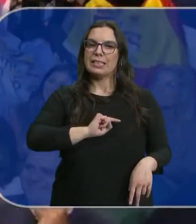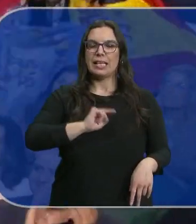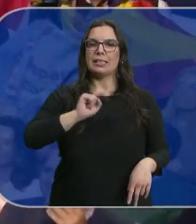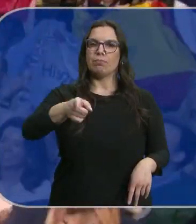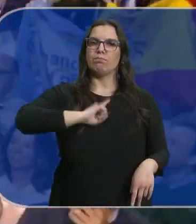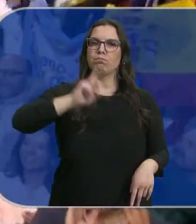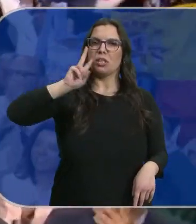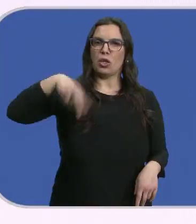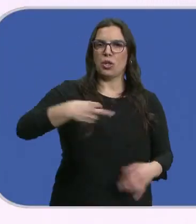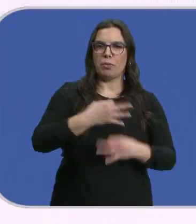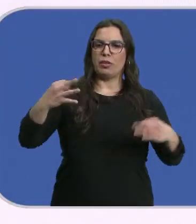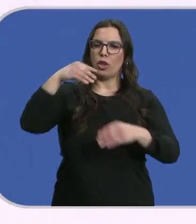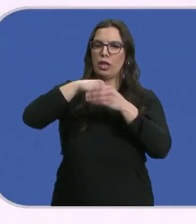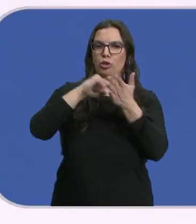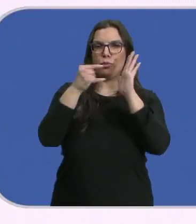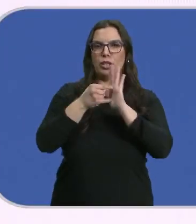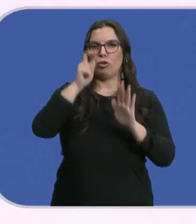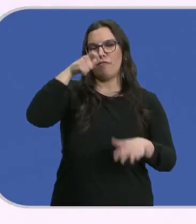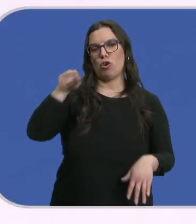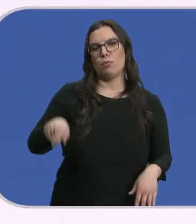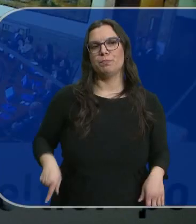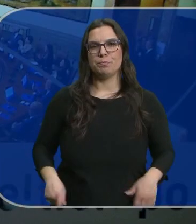plenamente reconocidos en el proyecto de Feijóo.